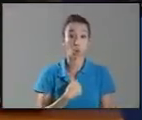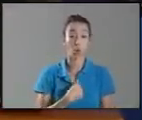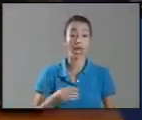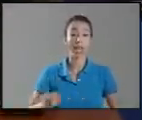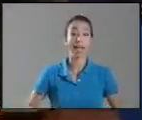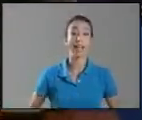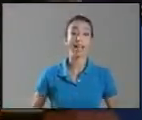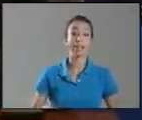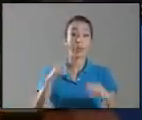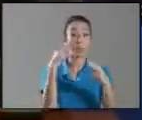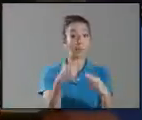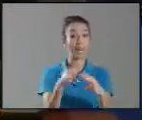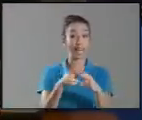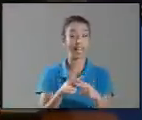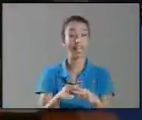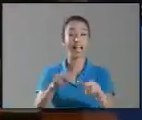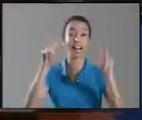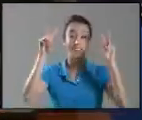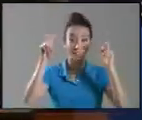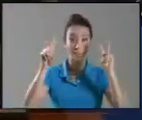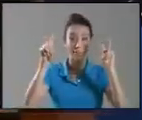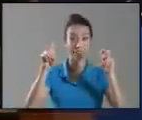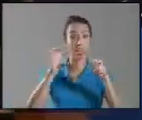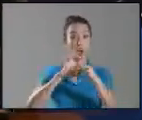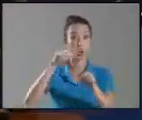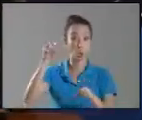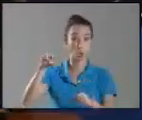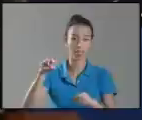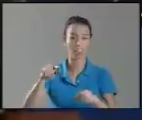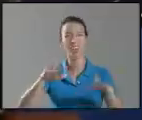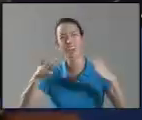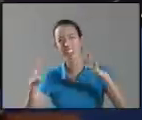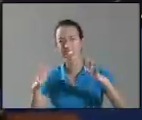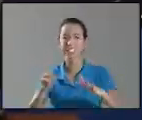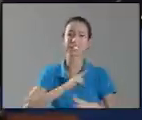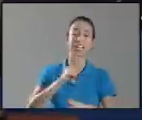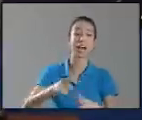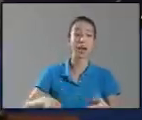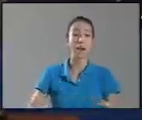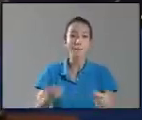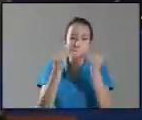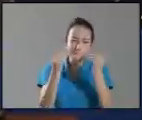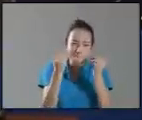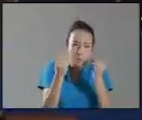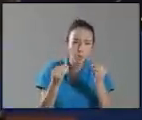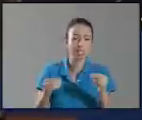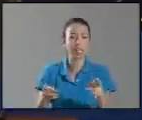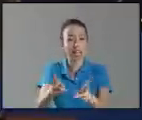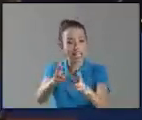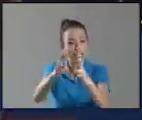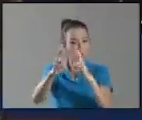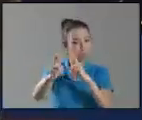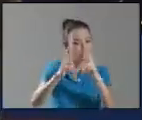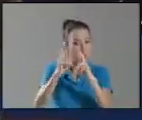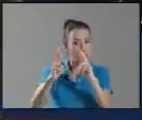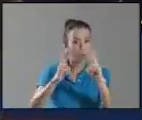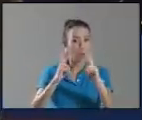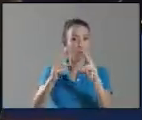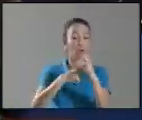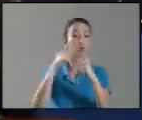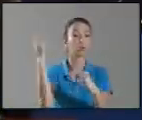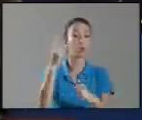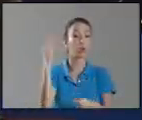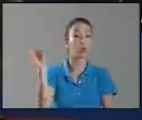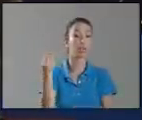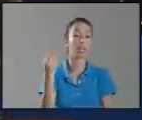yo quisiera decirle que le he puesto por nombre a este